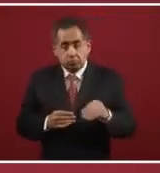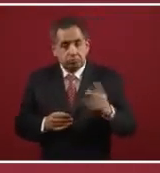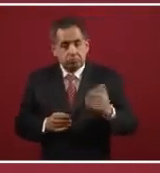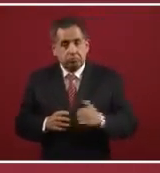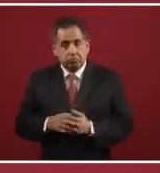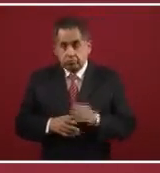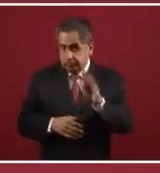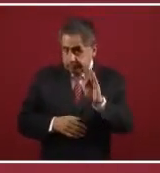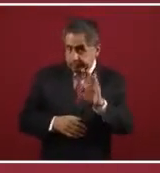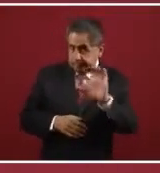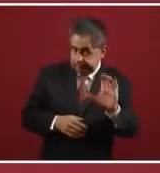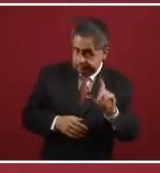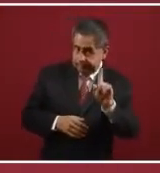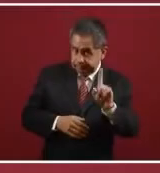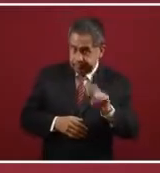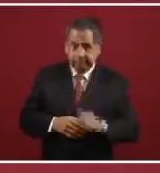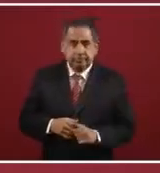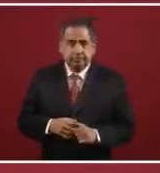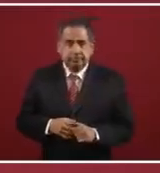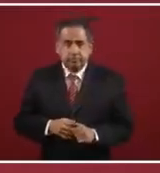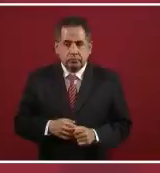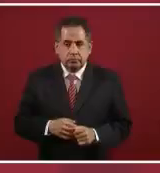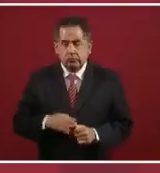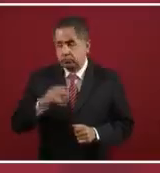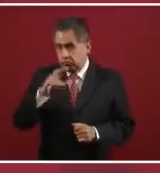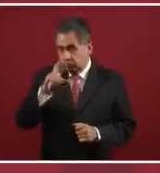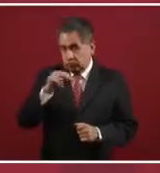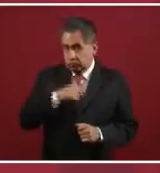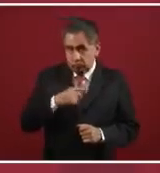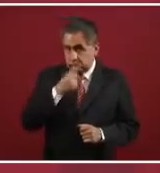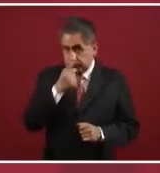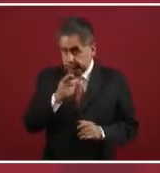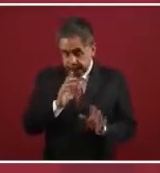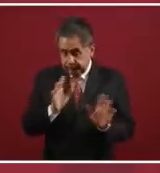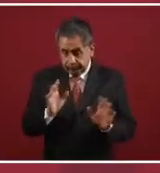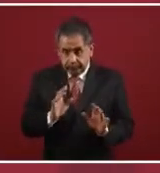Baja California. No estoy diciendo